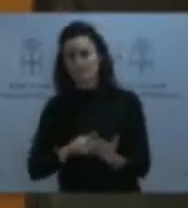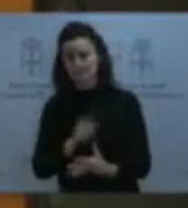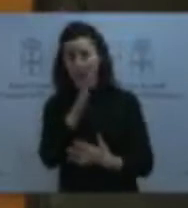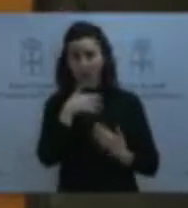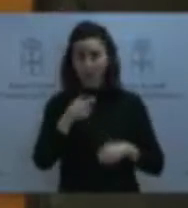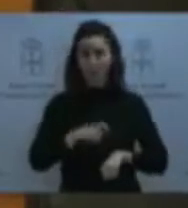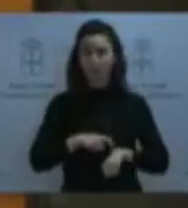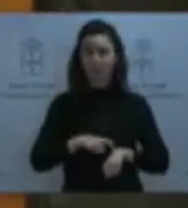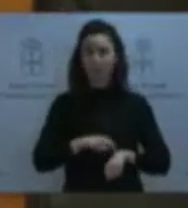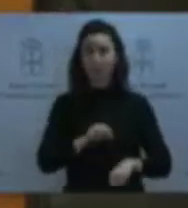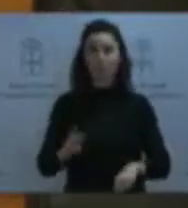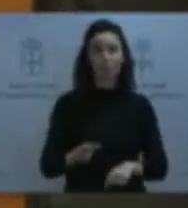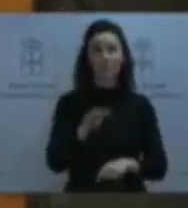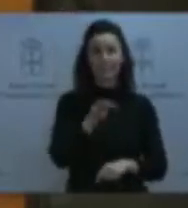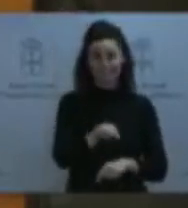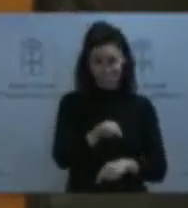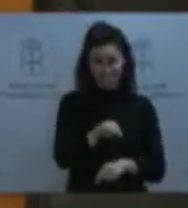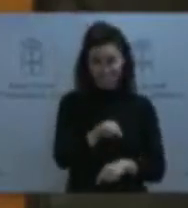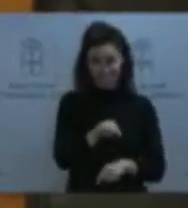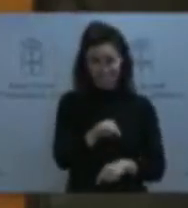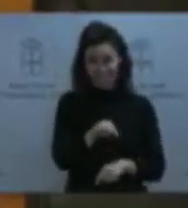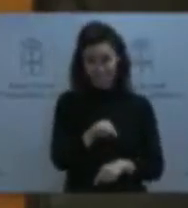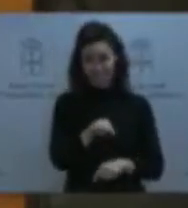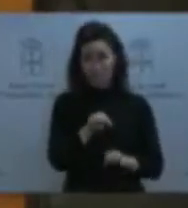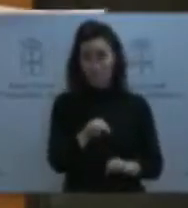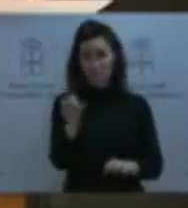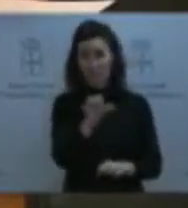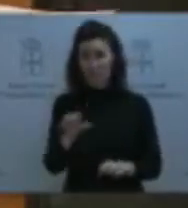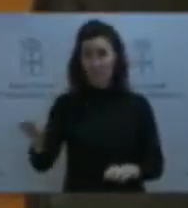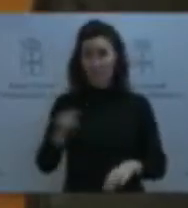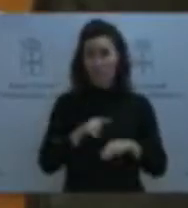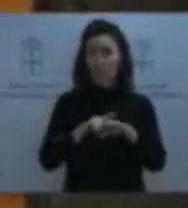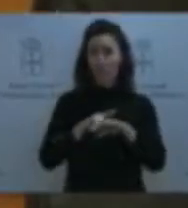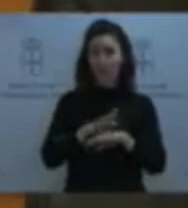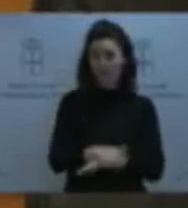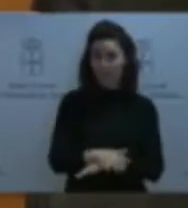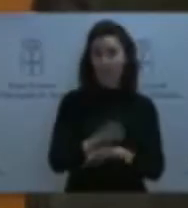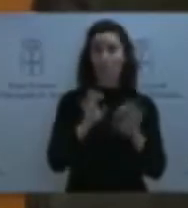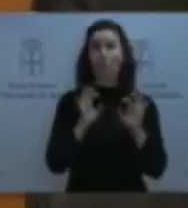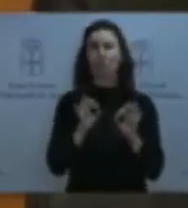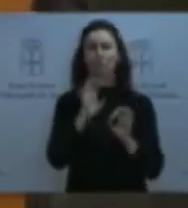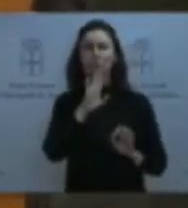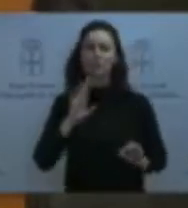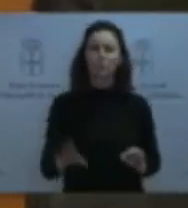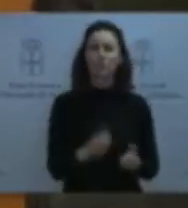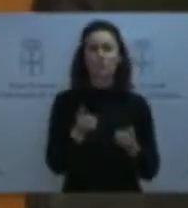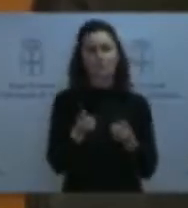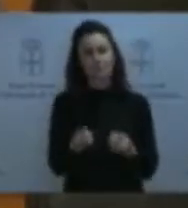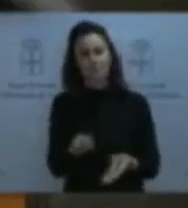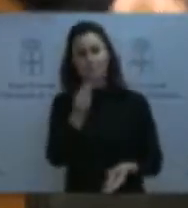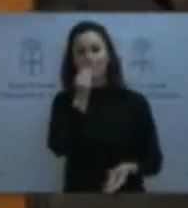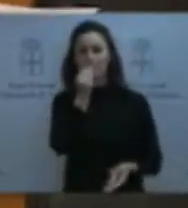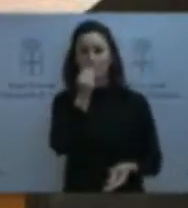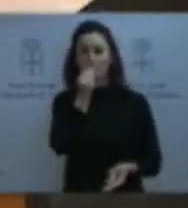5 exclusivos días a la semana, parecen a todas luces un número muy, pero que muy mejorable. También hay que